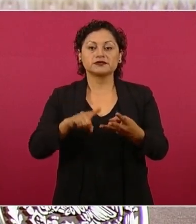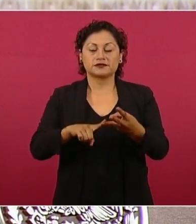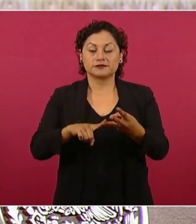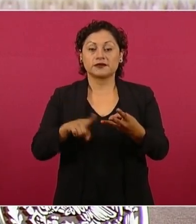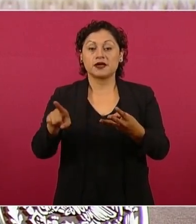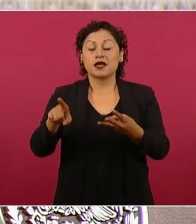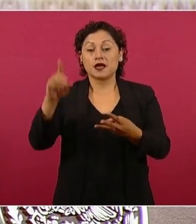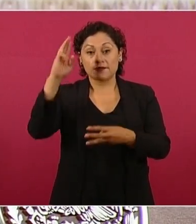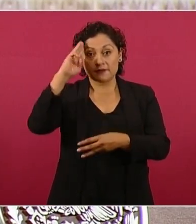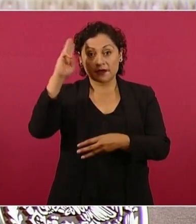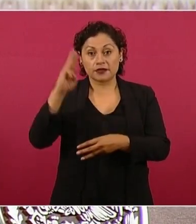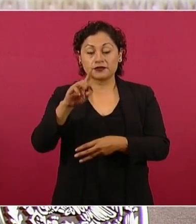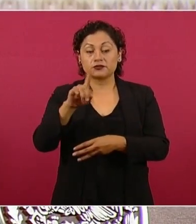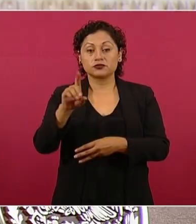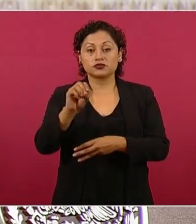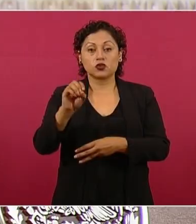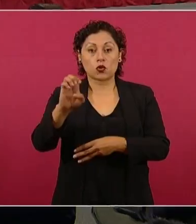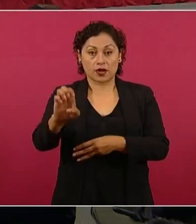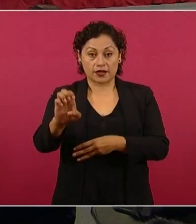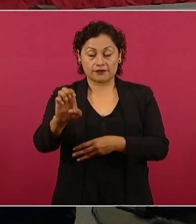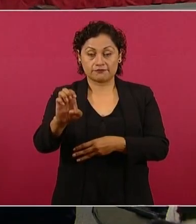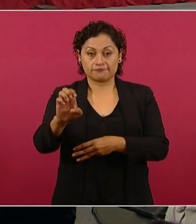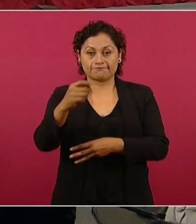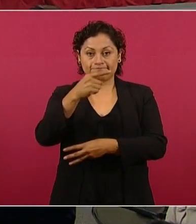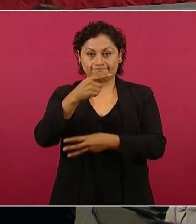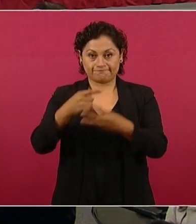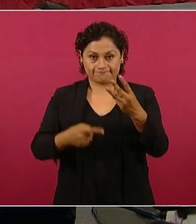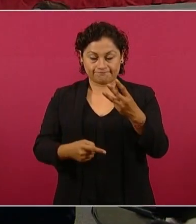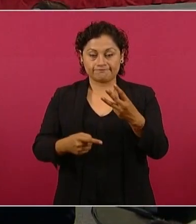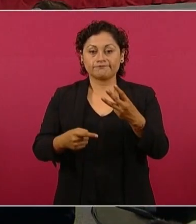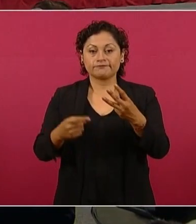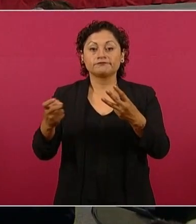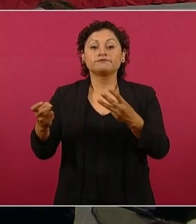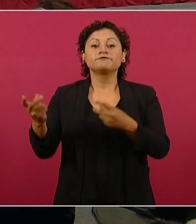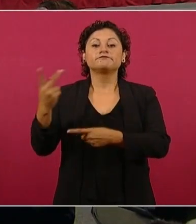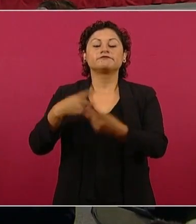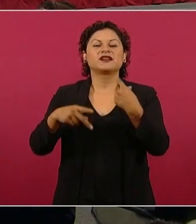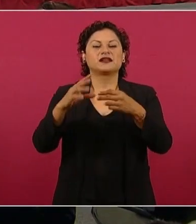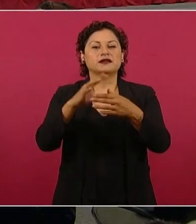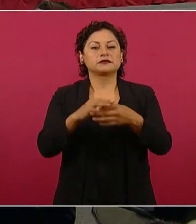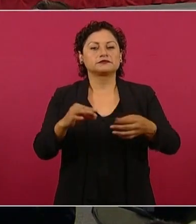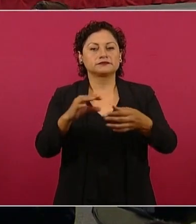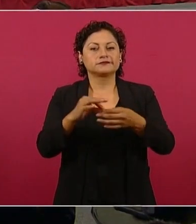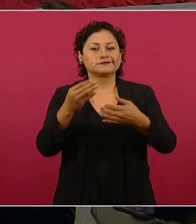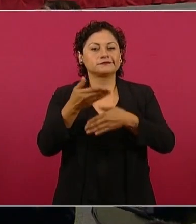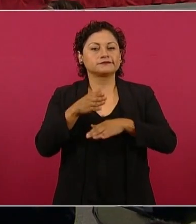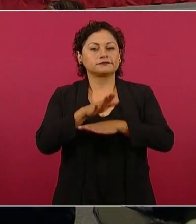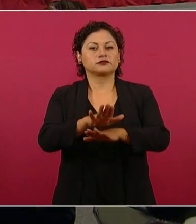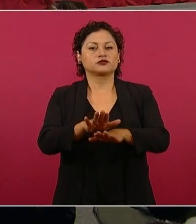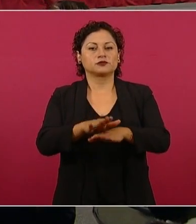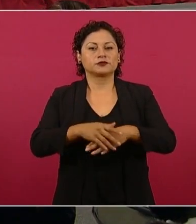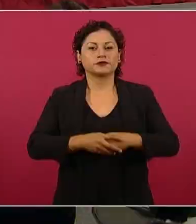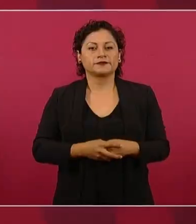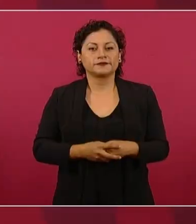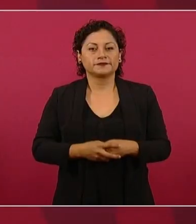Zoé Robledo, que nos va a informar sobre el avance del